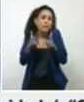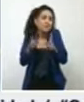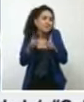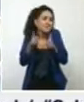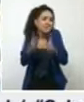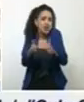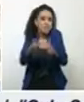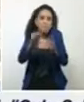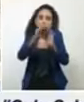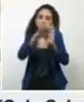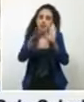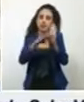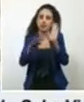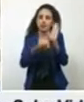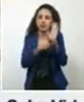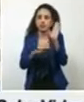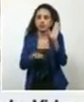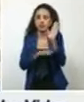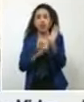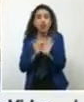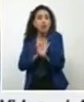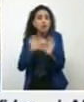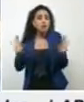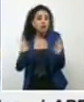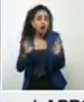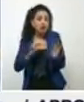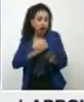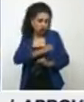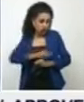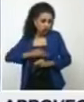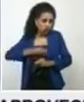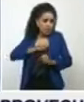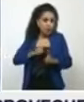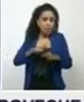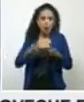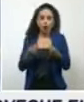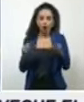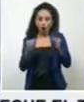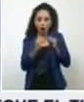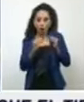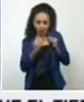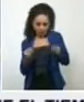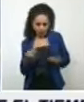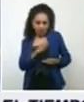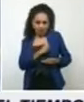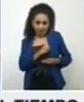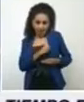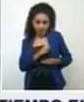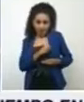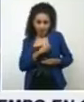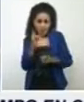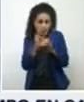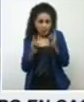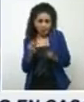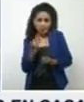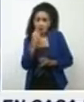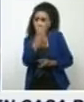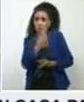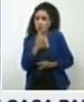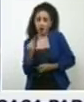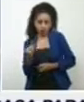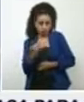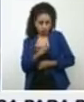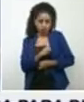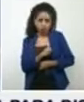medidas higiénico-sanitarias, porque por el contacto ese físico que tiene con el niño, pues el riesgo